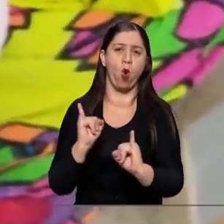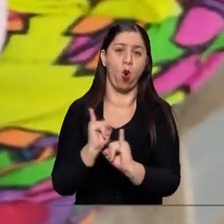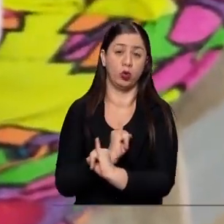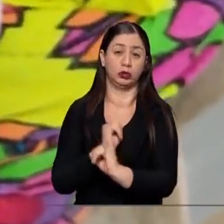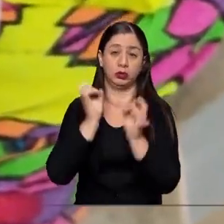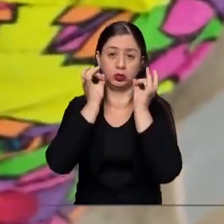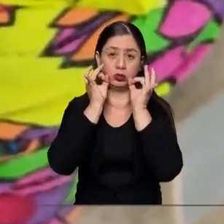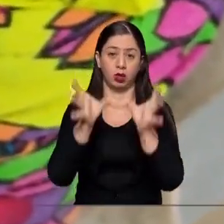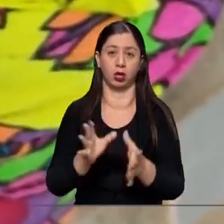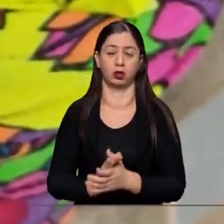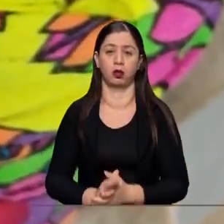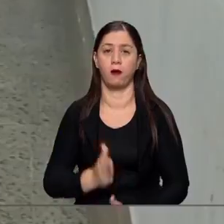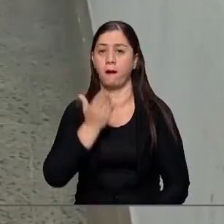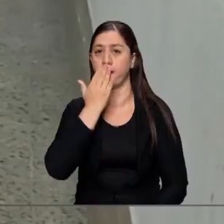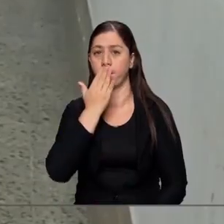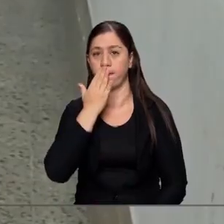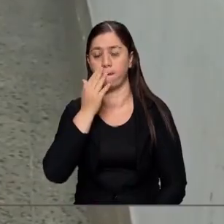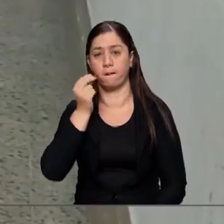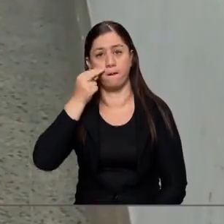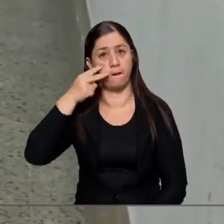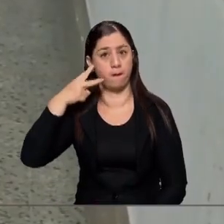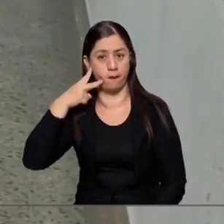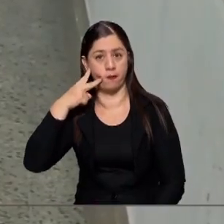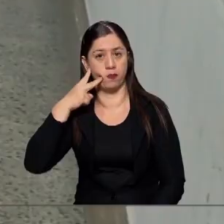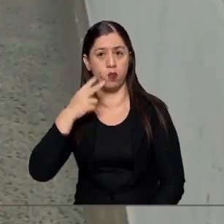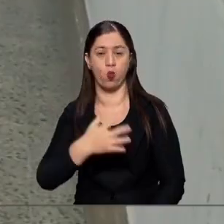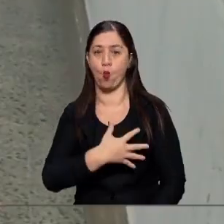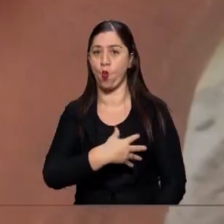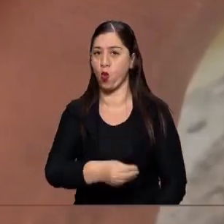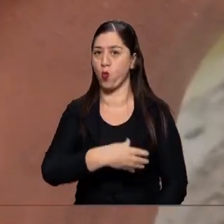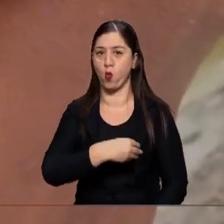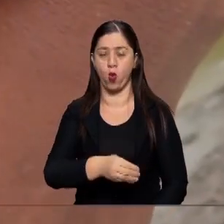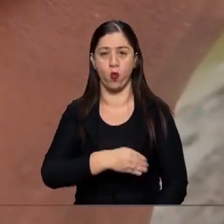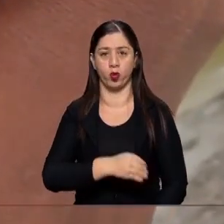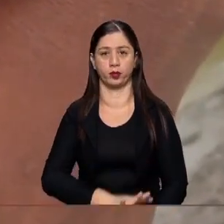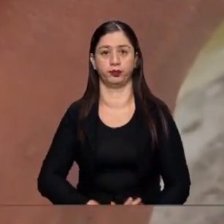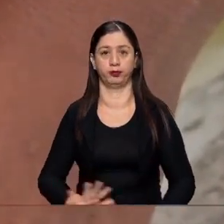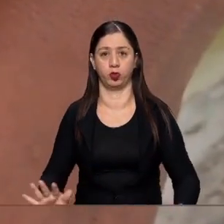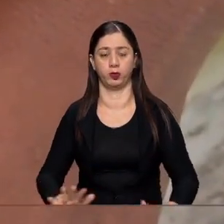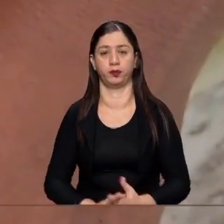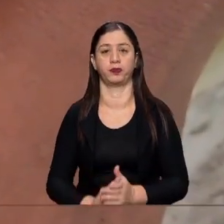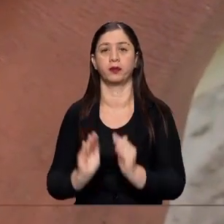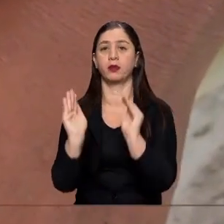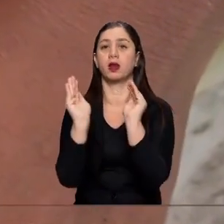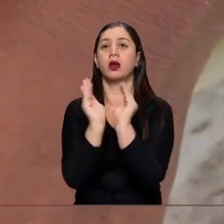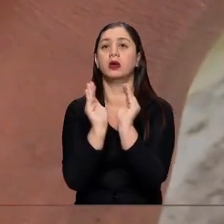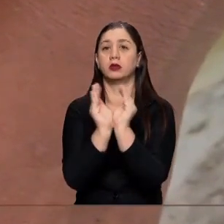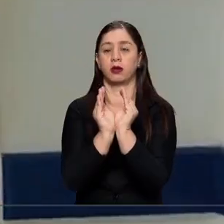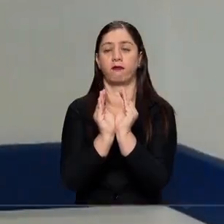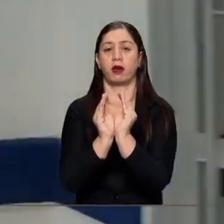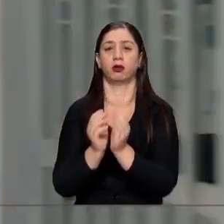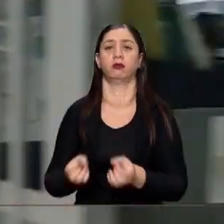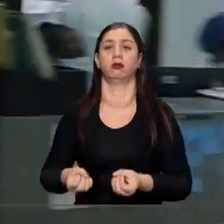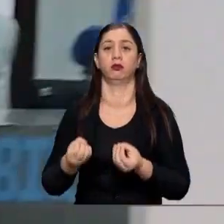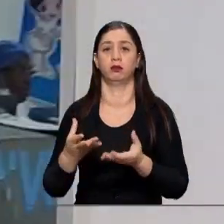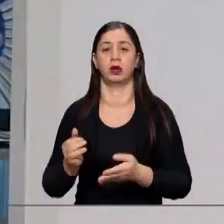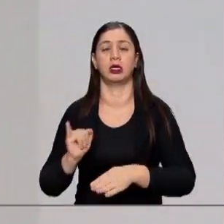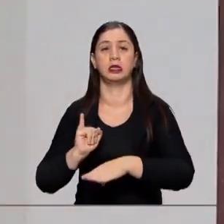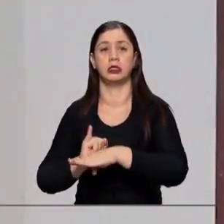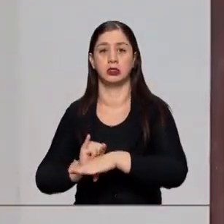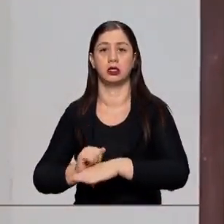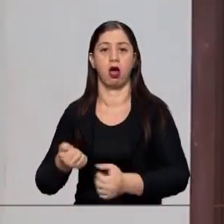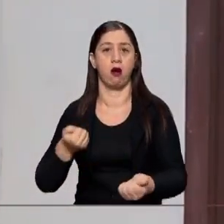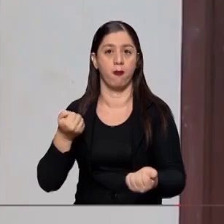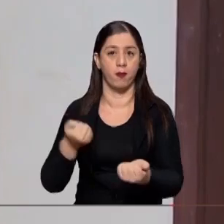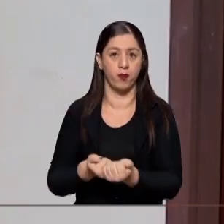severa. Las indígenas abandonaron la lactancia materna. El ICBF enviará un equipo interinstitucional para